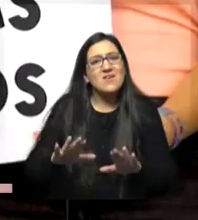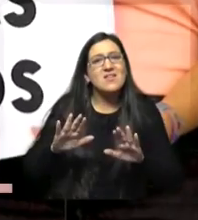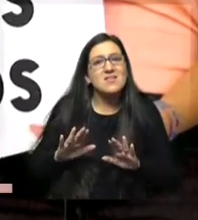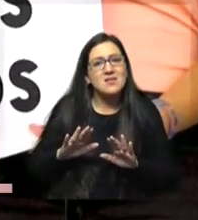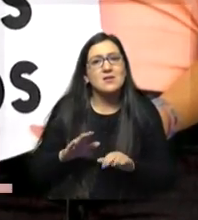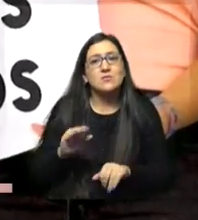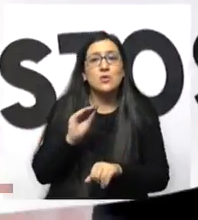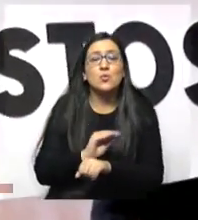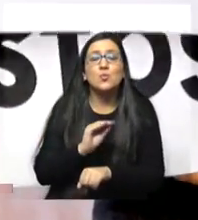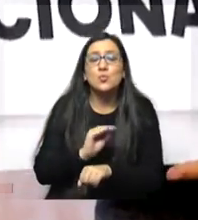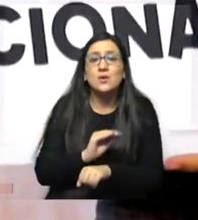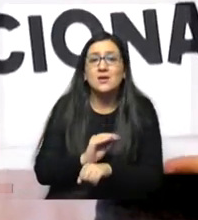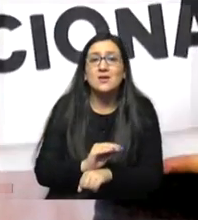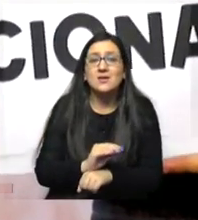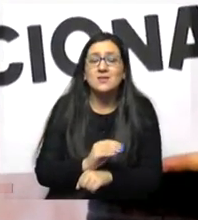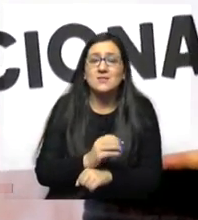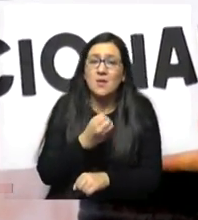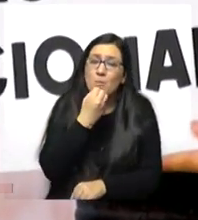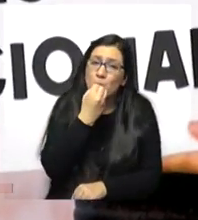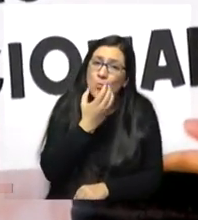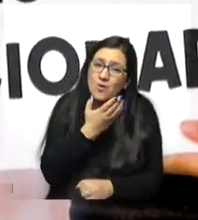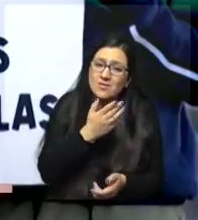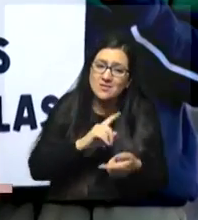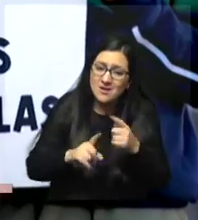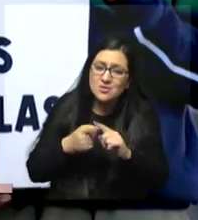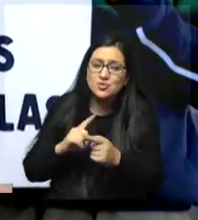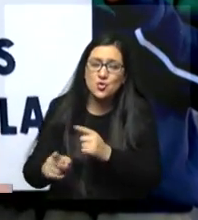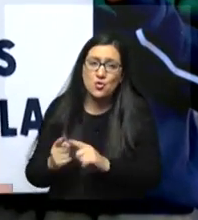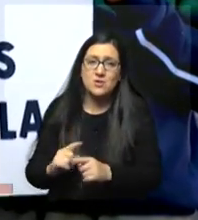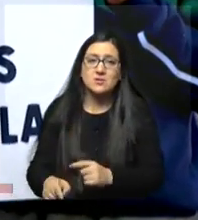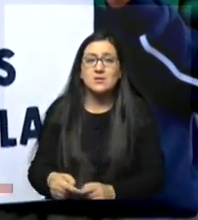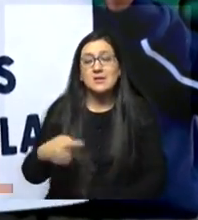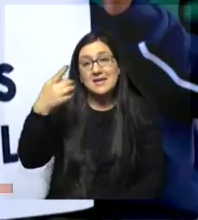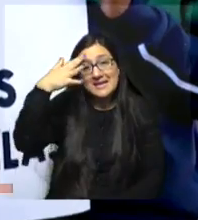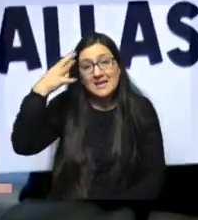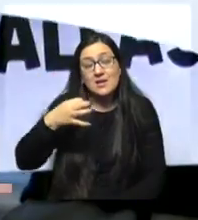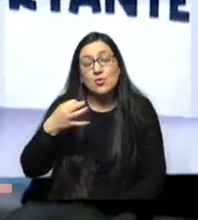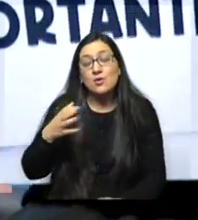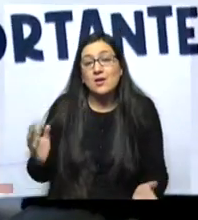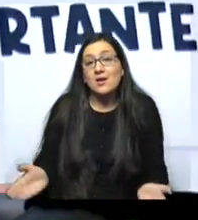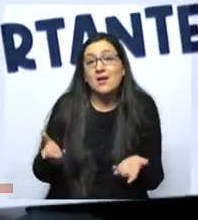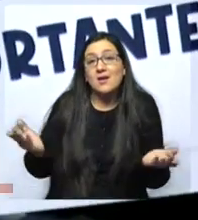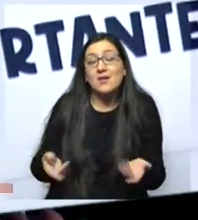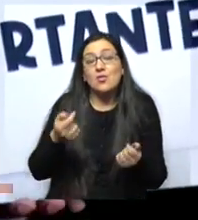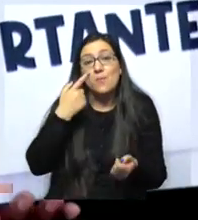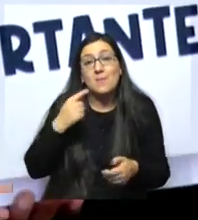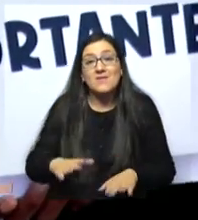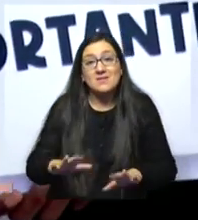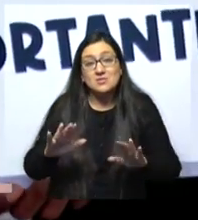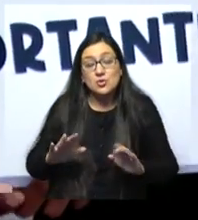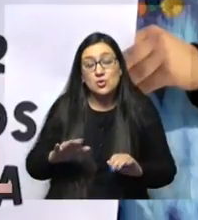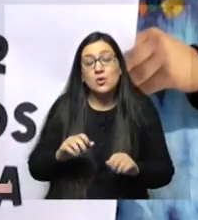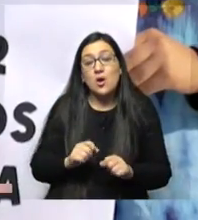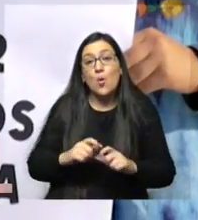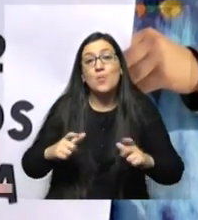una cultura de buen trato para que no se generen situaciones de maltrato. Y creo que generando prevención, en realidad, aumentan también